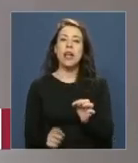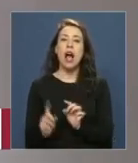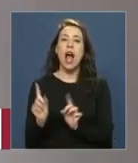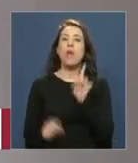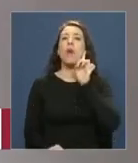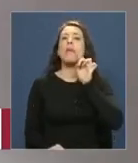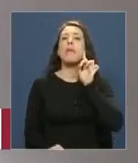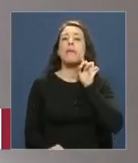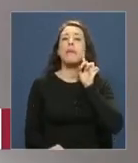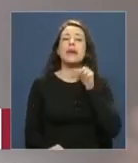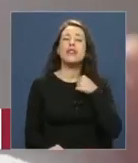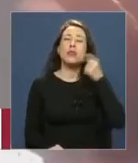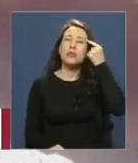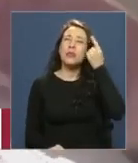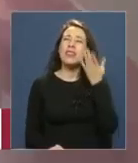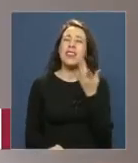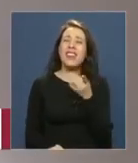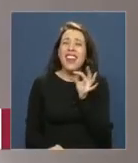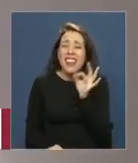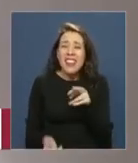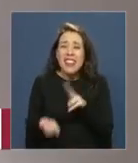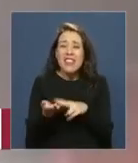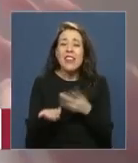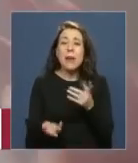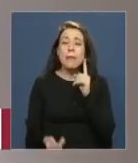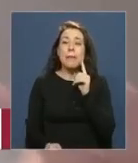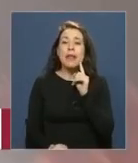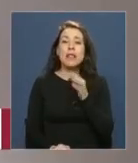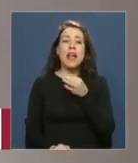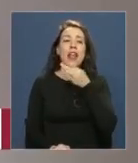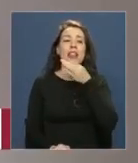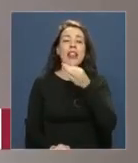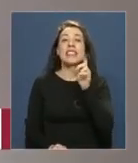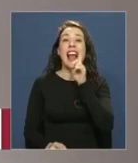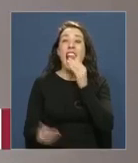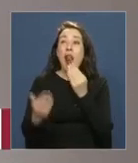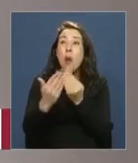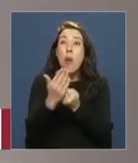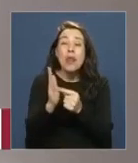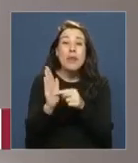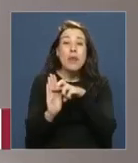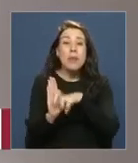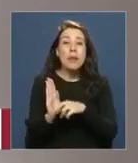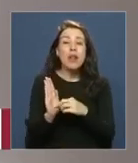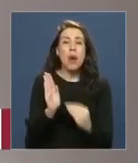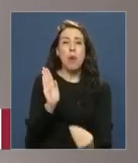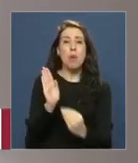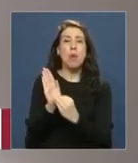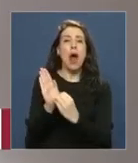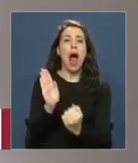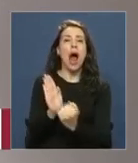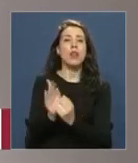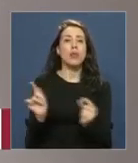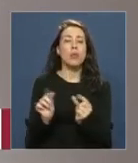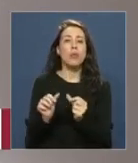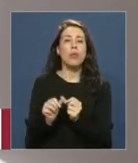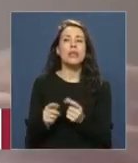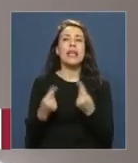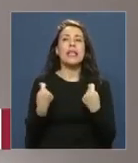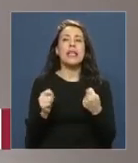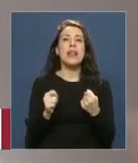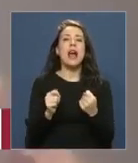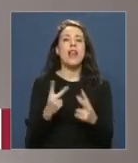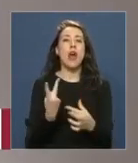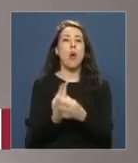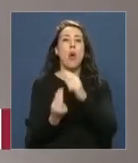mienten. Yo creo que si hay algo mentiroso es poner en la recta final de un proyecto un artículo transitorio para intentar amarrar